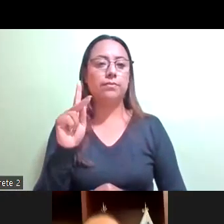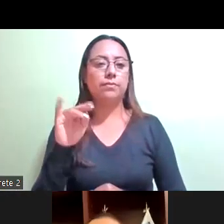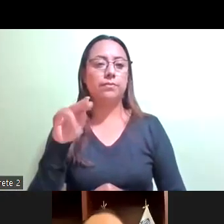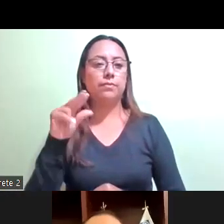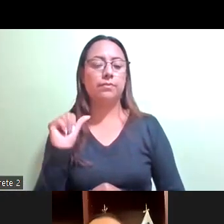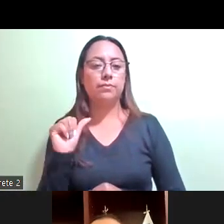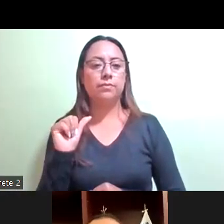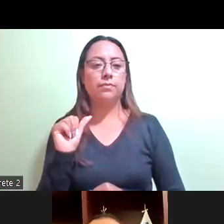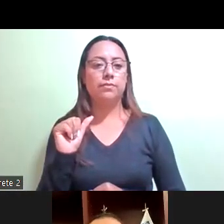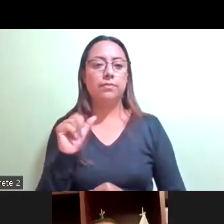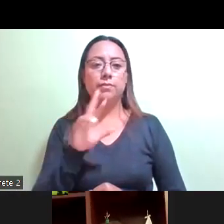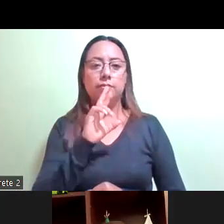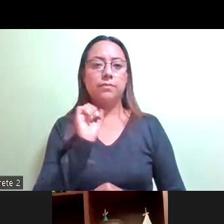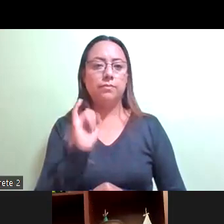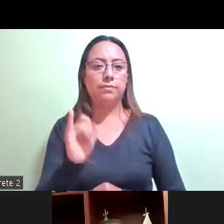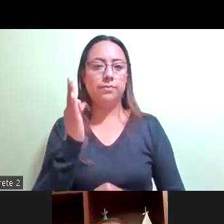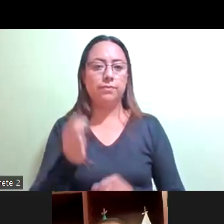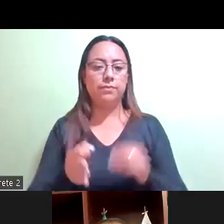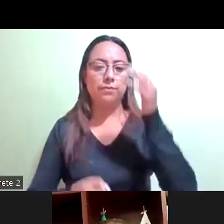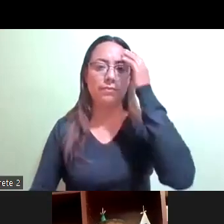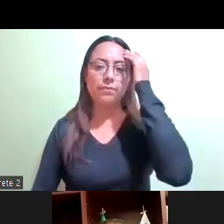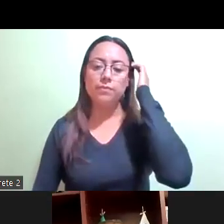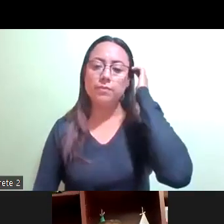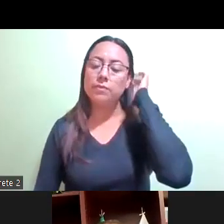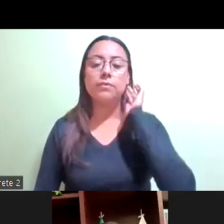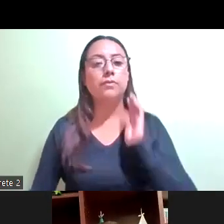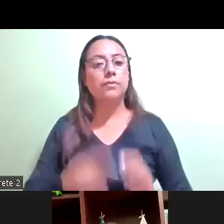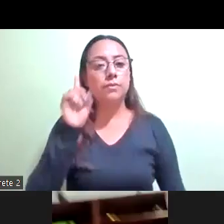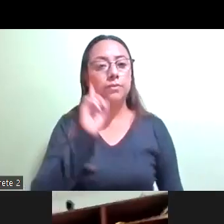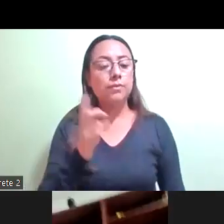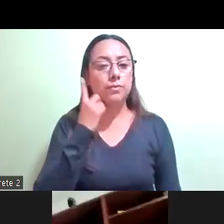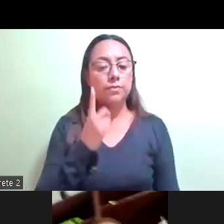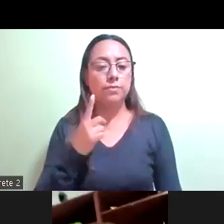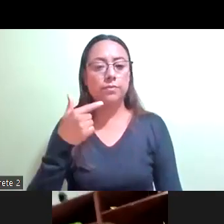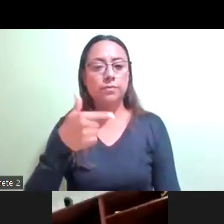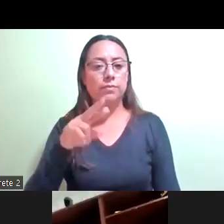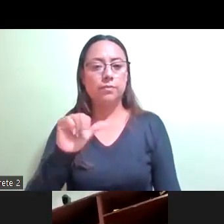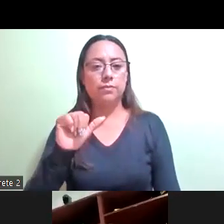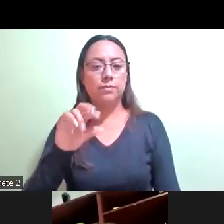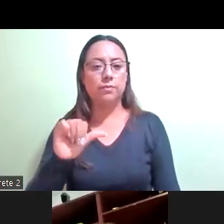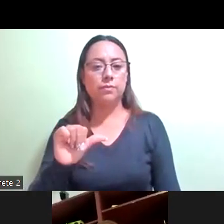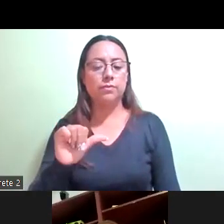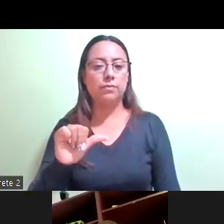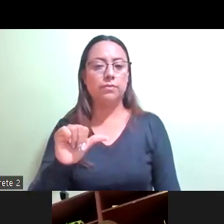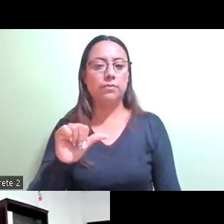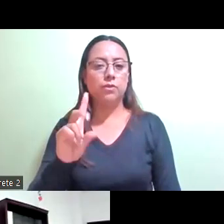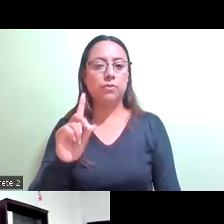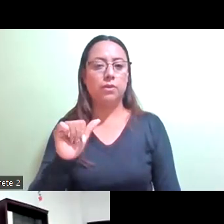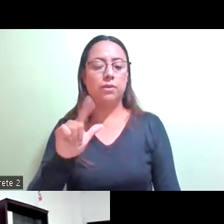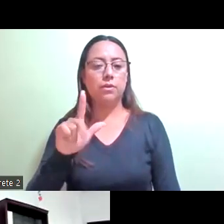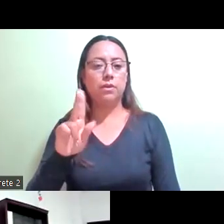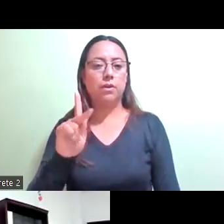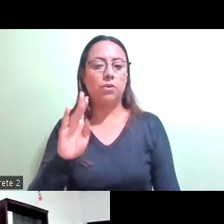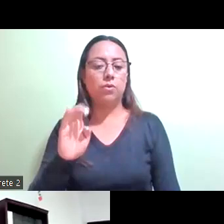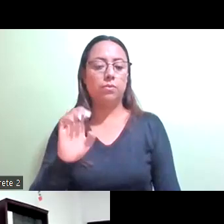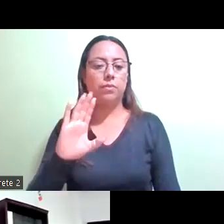Espina Miranda en pro. Diputada María Guadalupe Chávez Contreras.